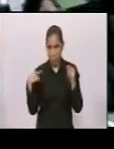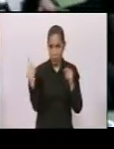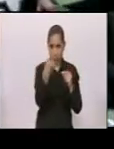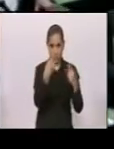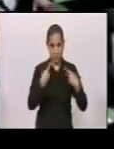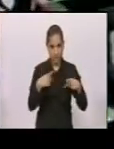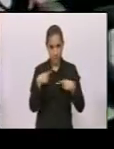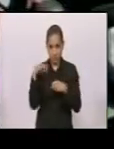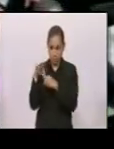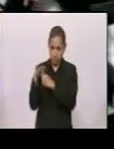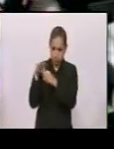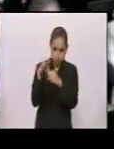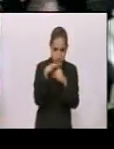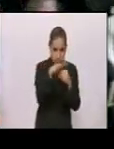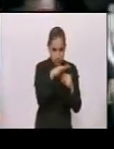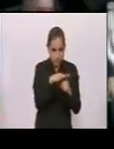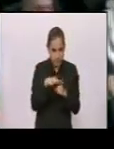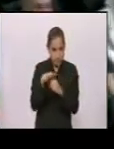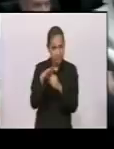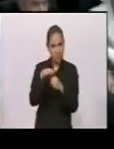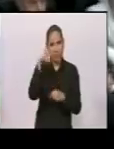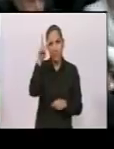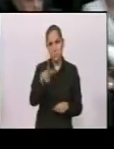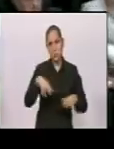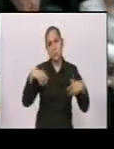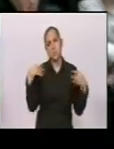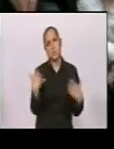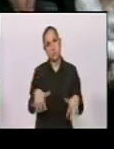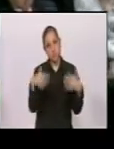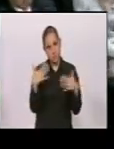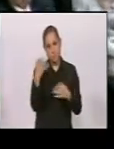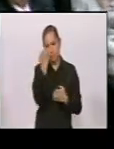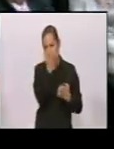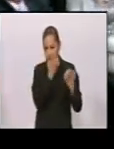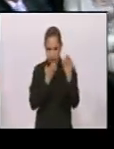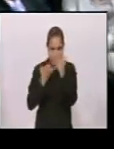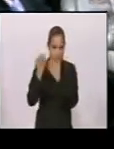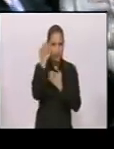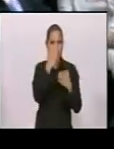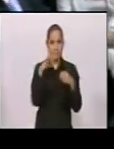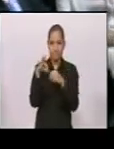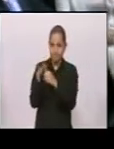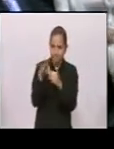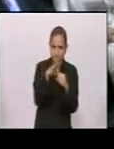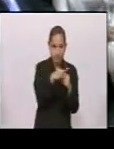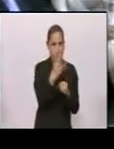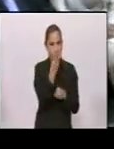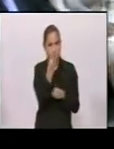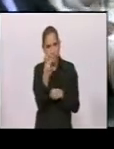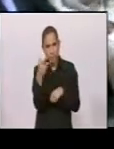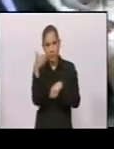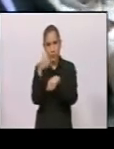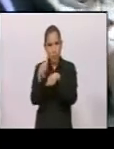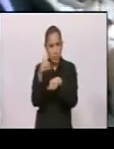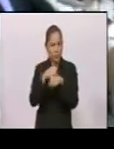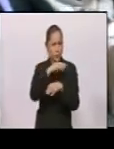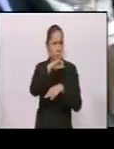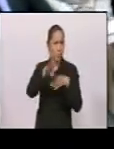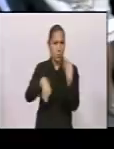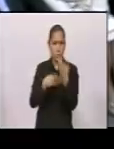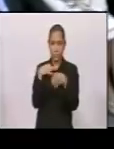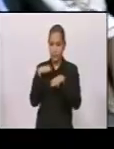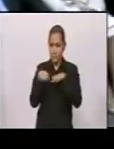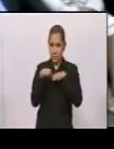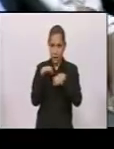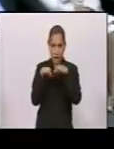representó un ingente desafío por la naturaleza de la contienda y la concurrencia,